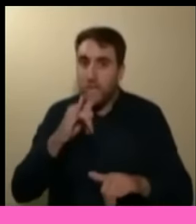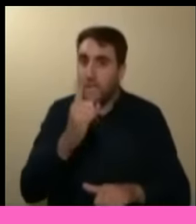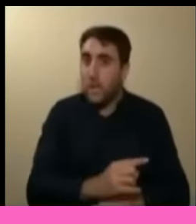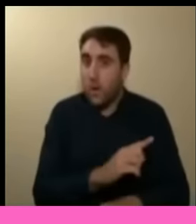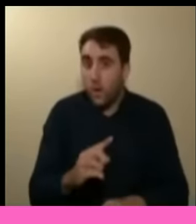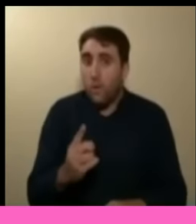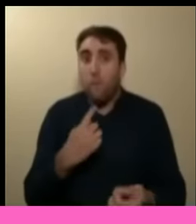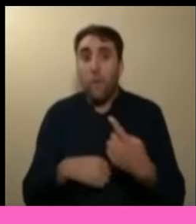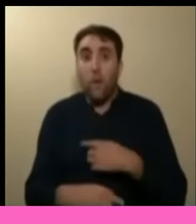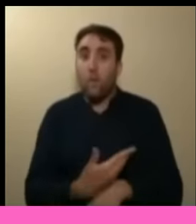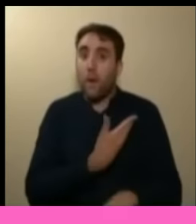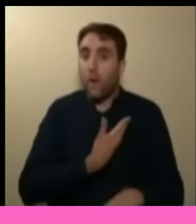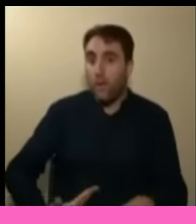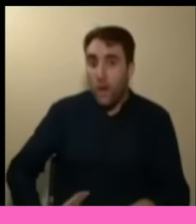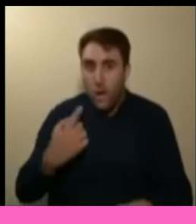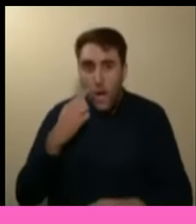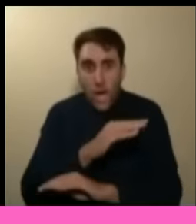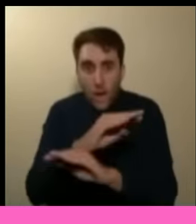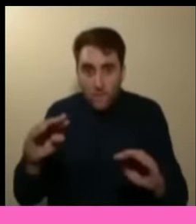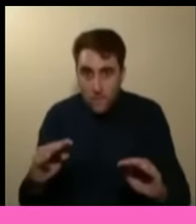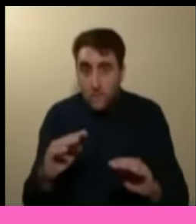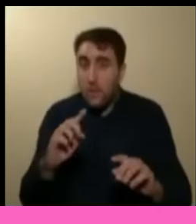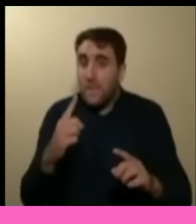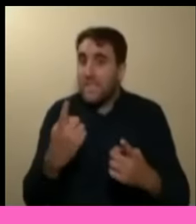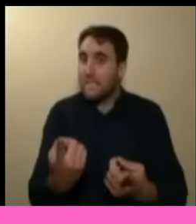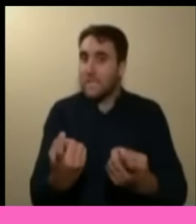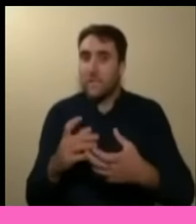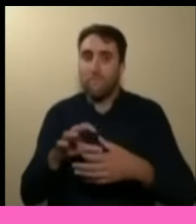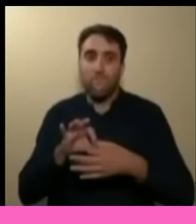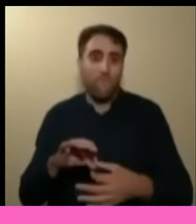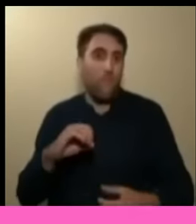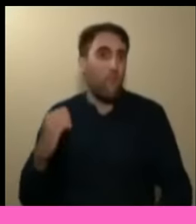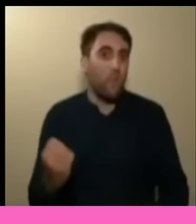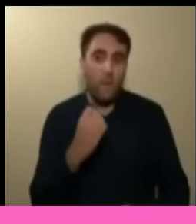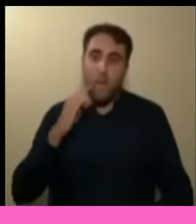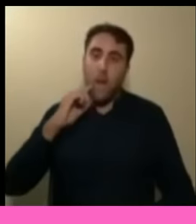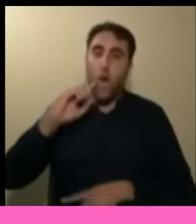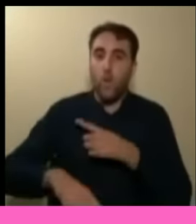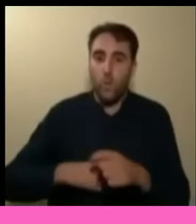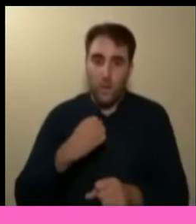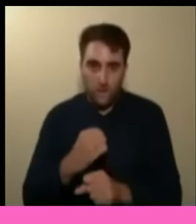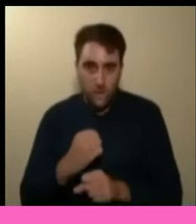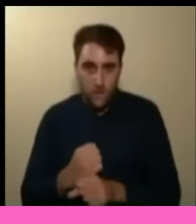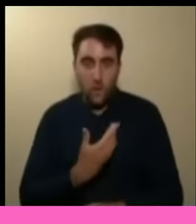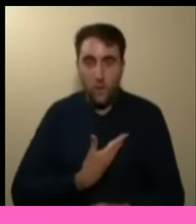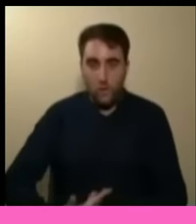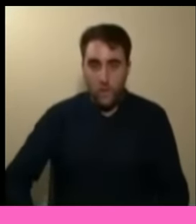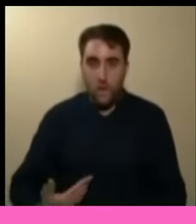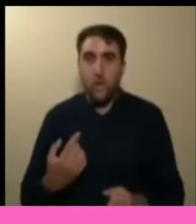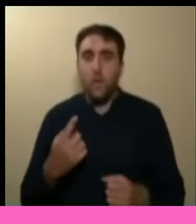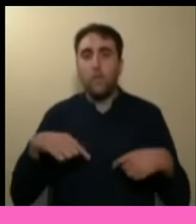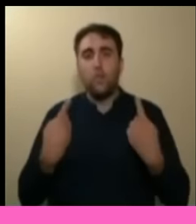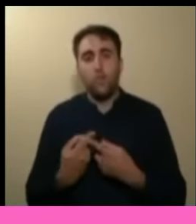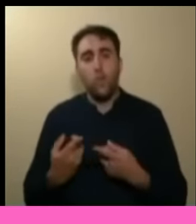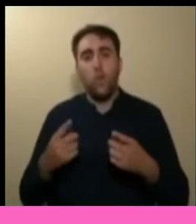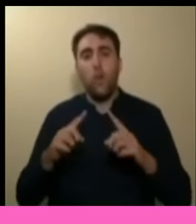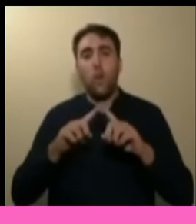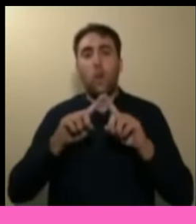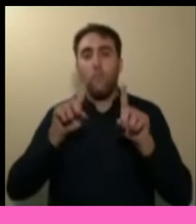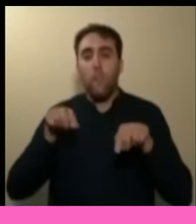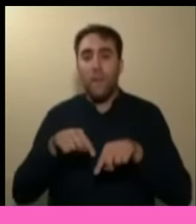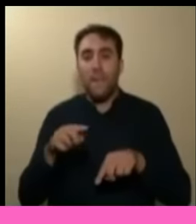y reitero, es la columna vertebral de su acción. Lo que en realidad estamos promoviendo con el voto celeste, convocando a la